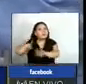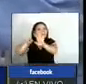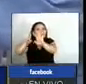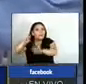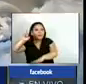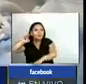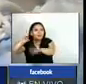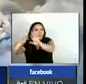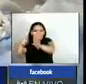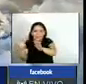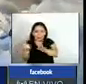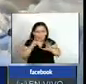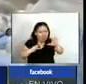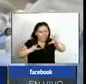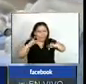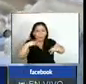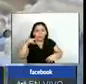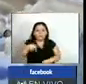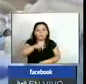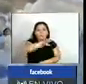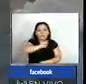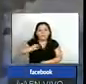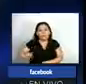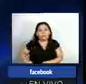los contagios en todo el país.